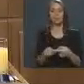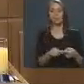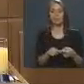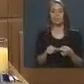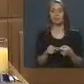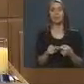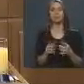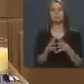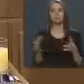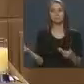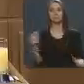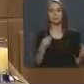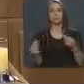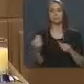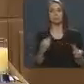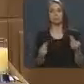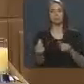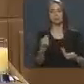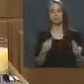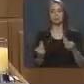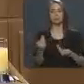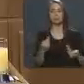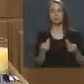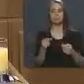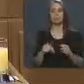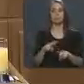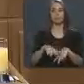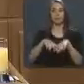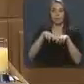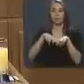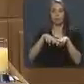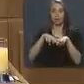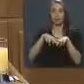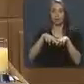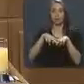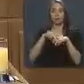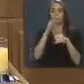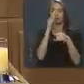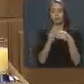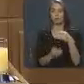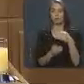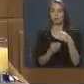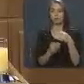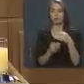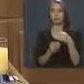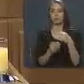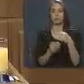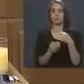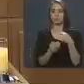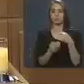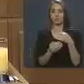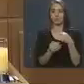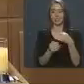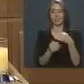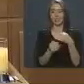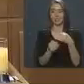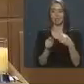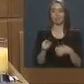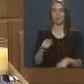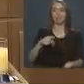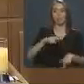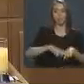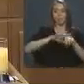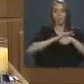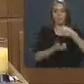Hay tantas demandas al efecto. Este fondo, en consecuencia, sujeto a este plazo, no puede ser un fondo que solo esté pensado para